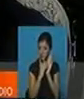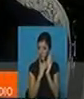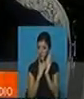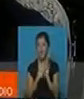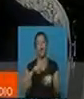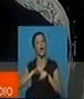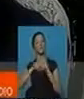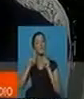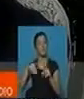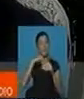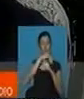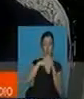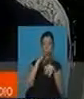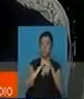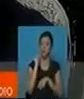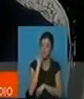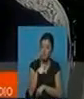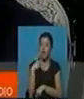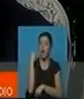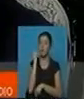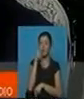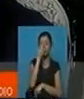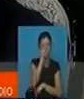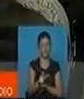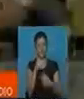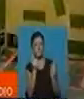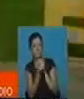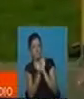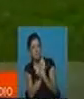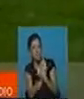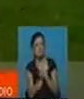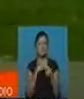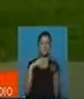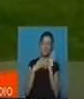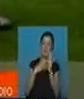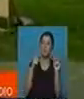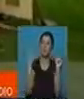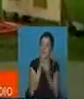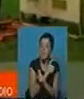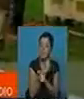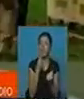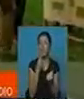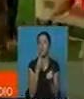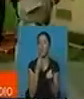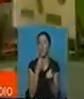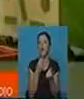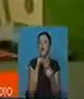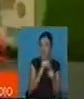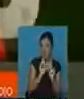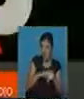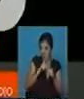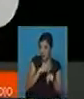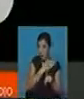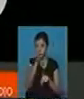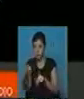sus allegados lo describen como una personalidad inestable y conflictiva, lo que no impidió que pudiera trabajar como guardia de seguridad